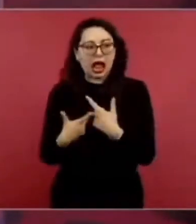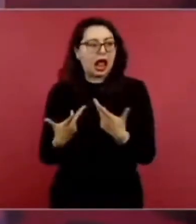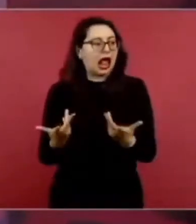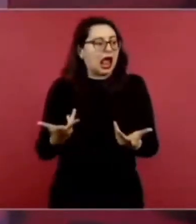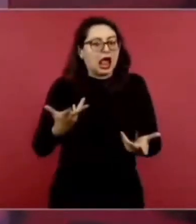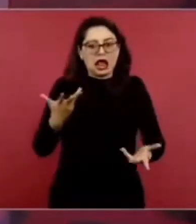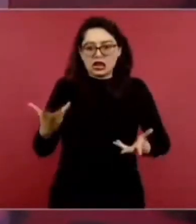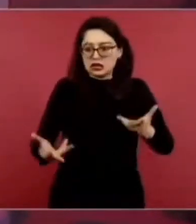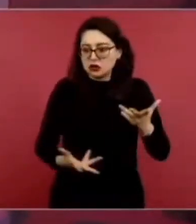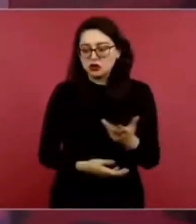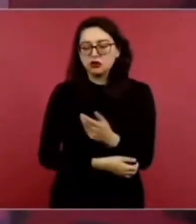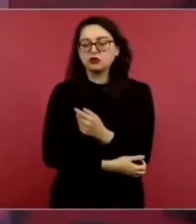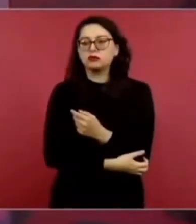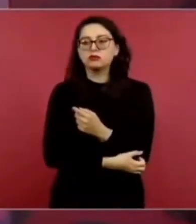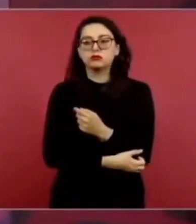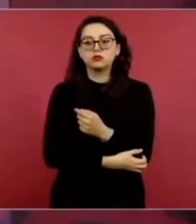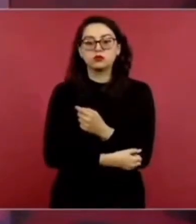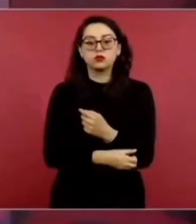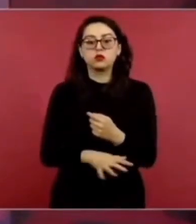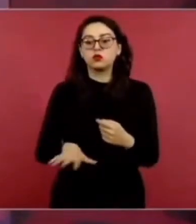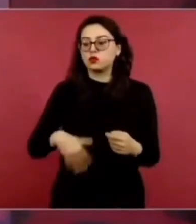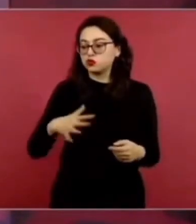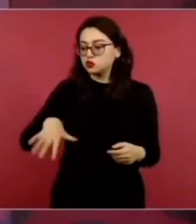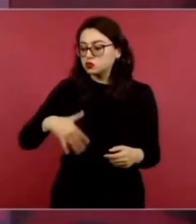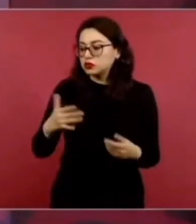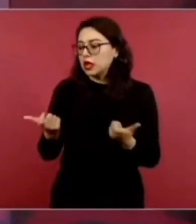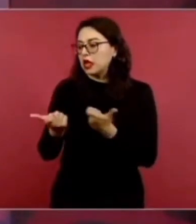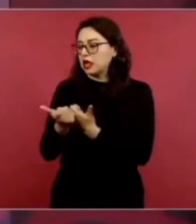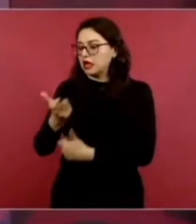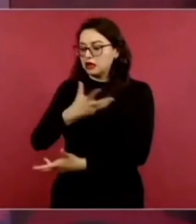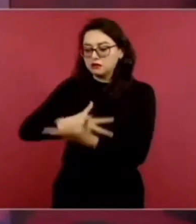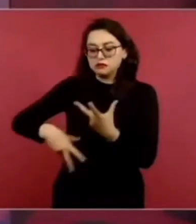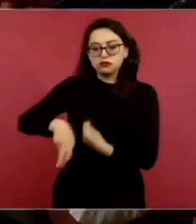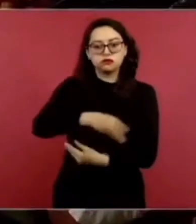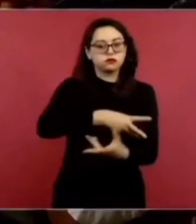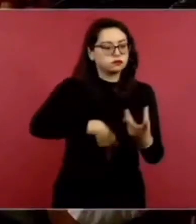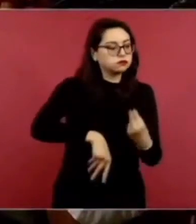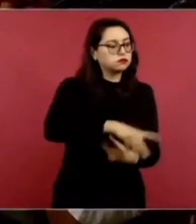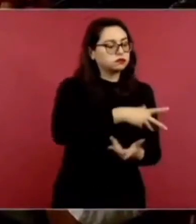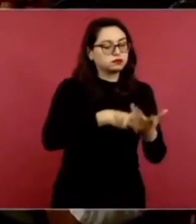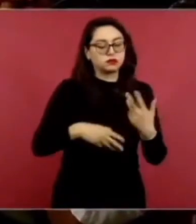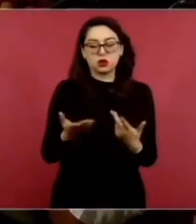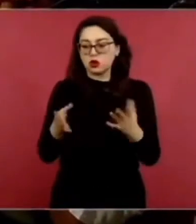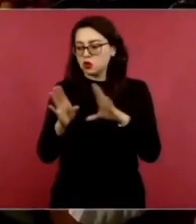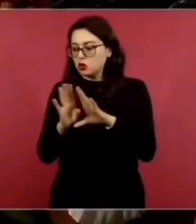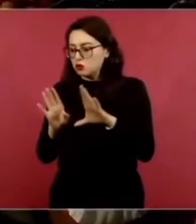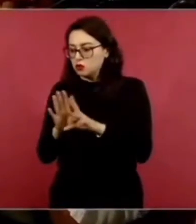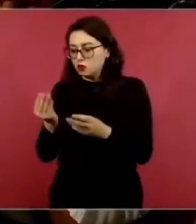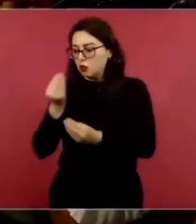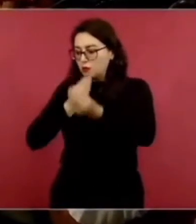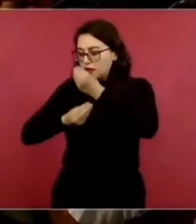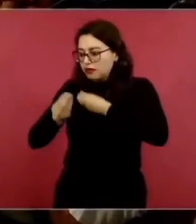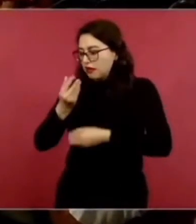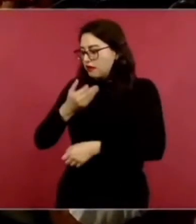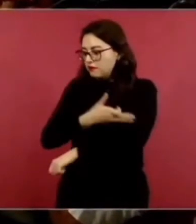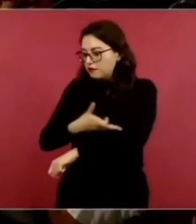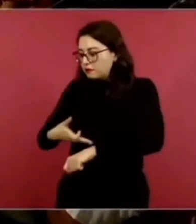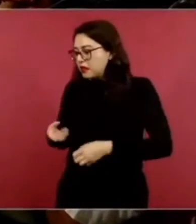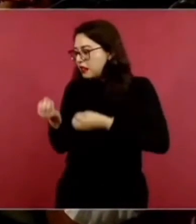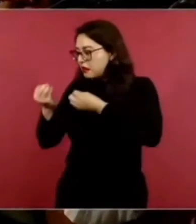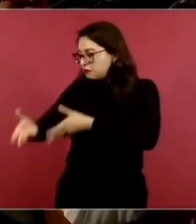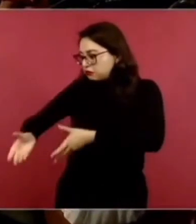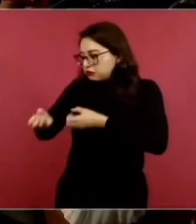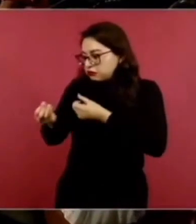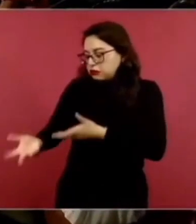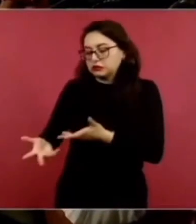saliendo a vender a la calle para tener con qué mantener a